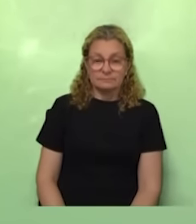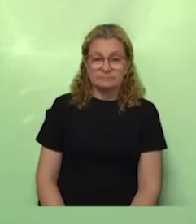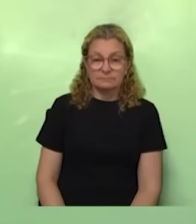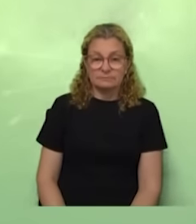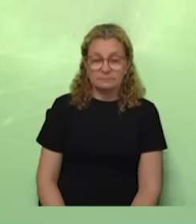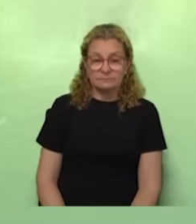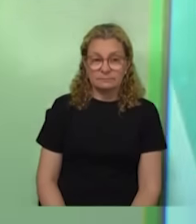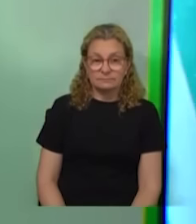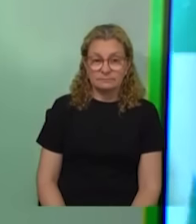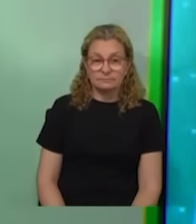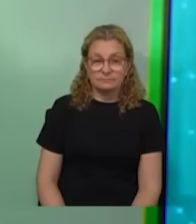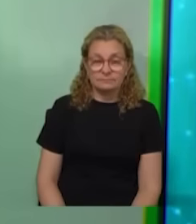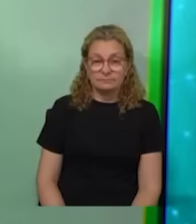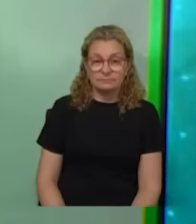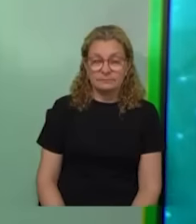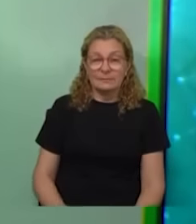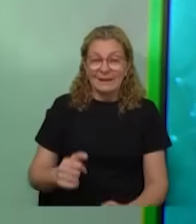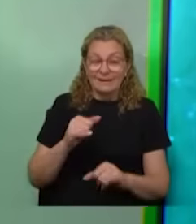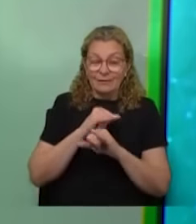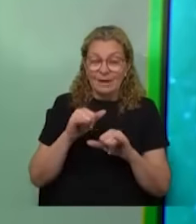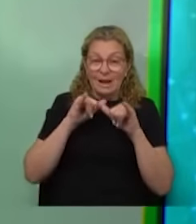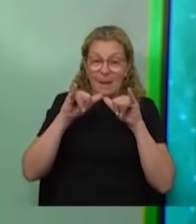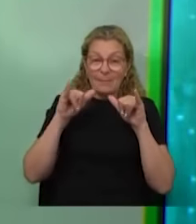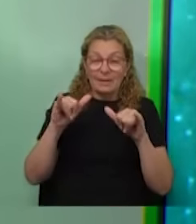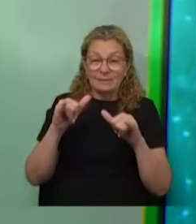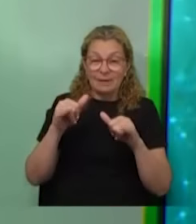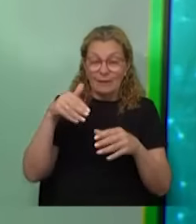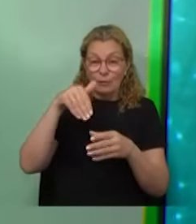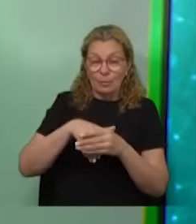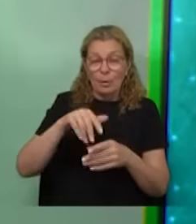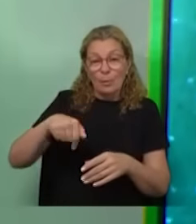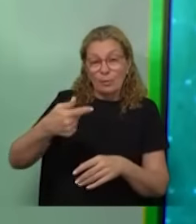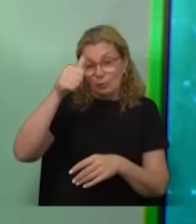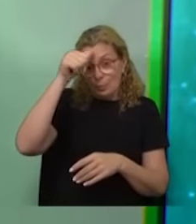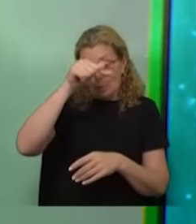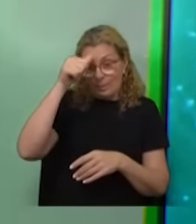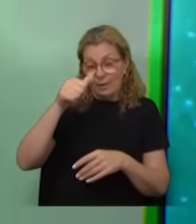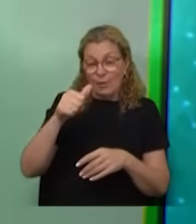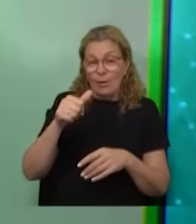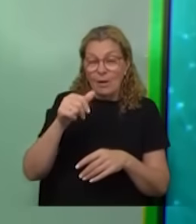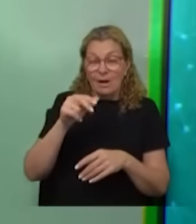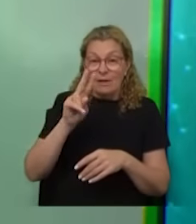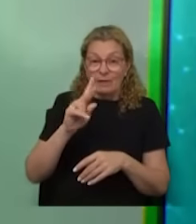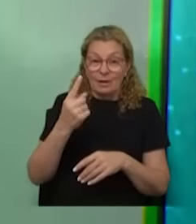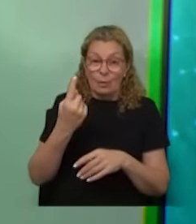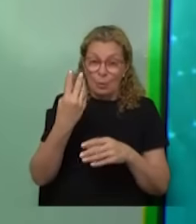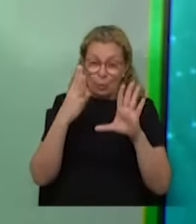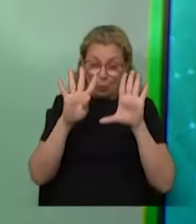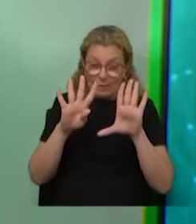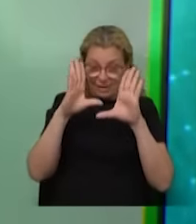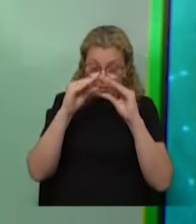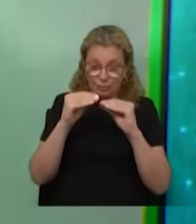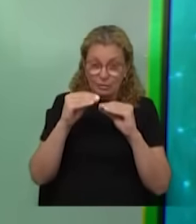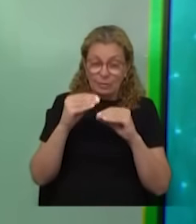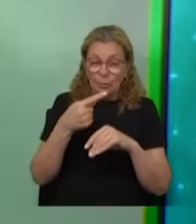médicas casi que recta final de campaña hacia el balotaje el próximo domingo a las 21 horas una semana antes justamente de la